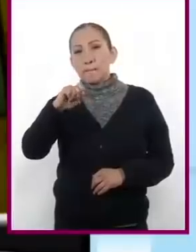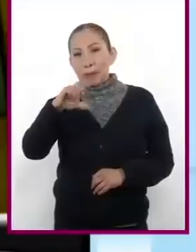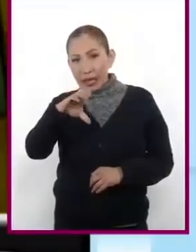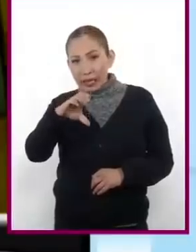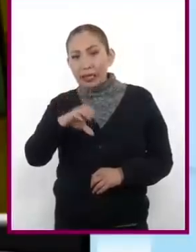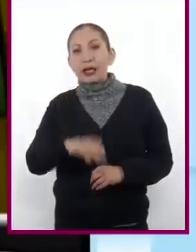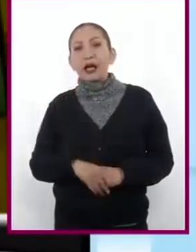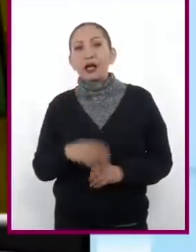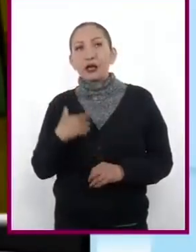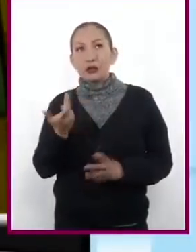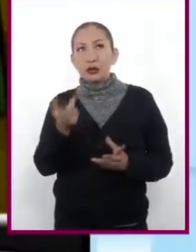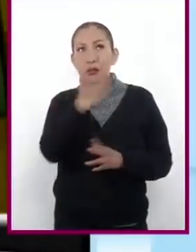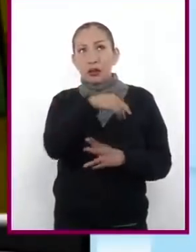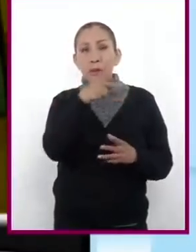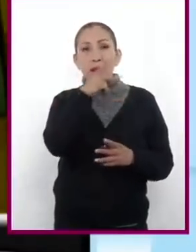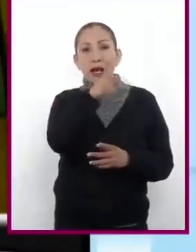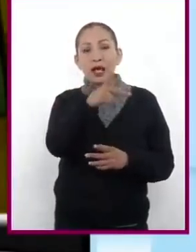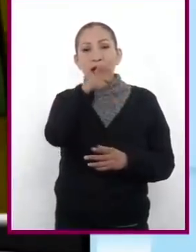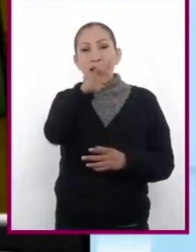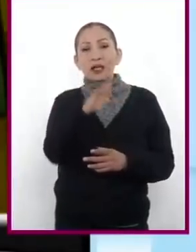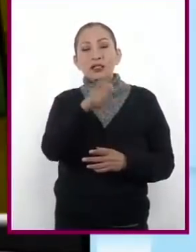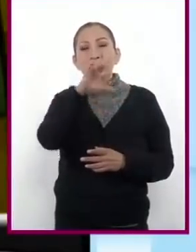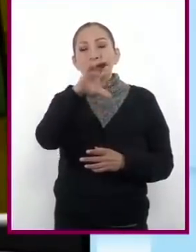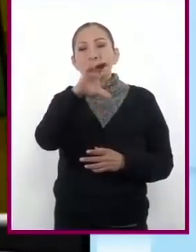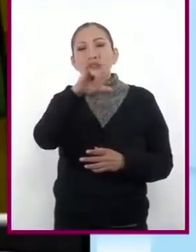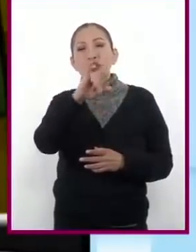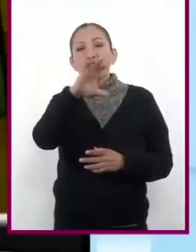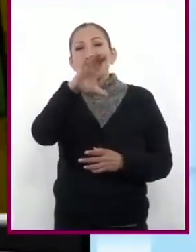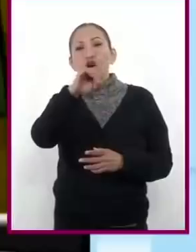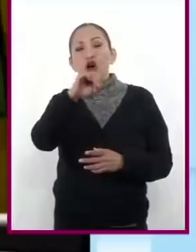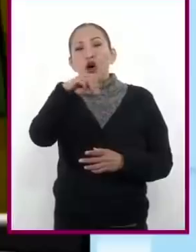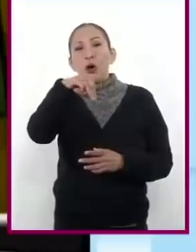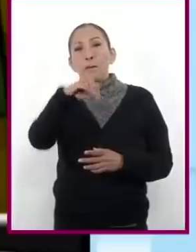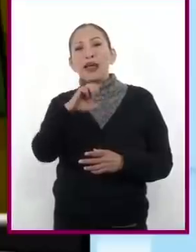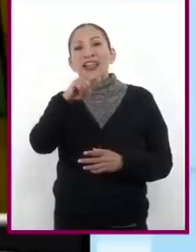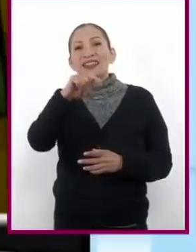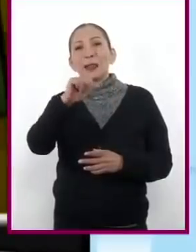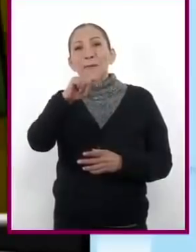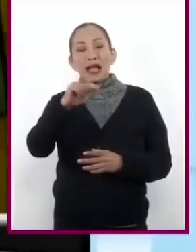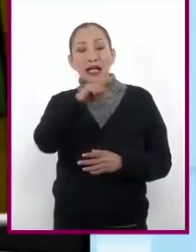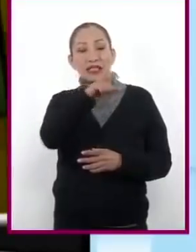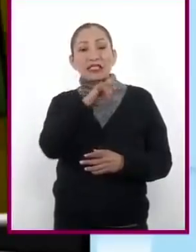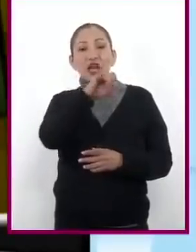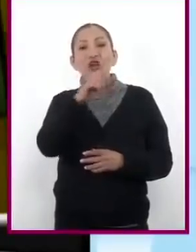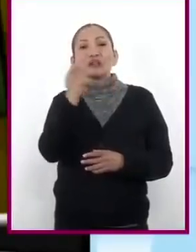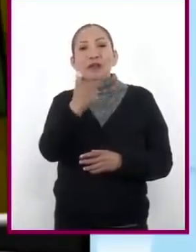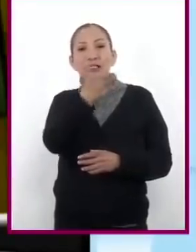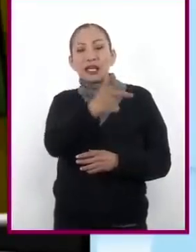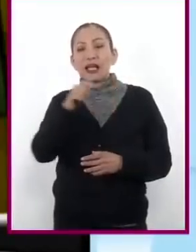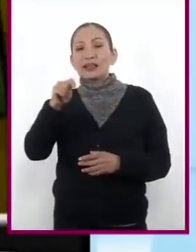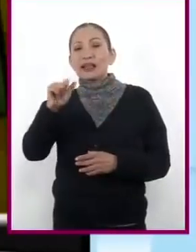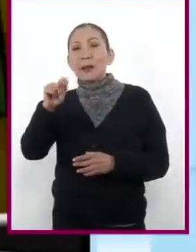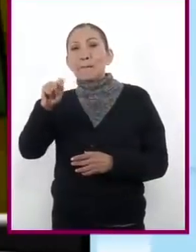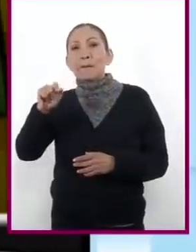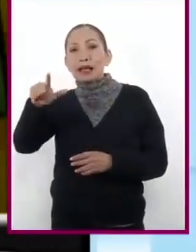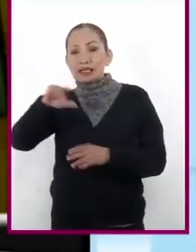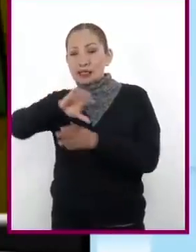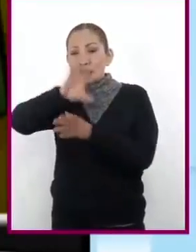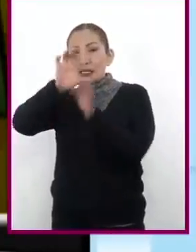su origen es Chicometepetl. Chicome quiere decir 7, Tepetl, cerro.